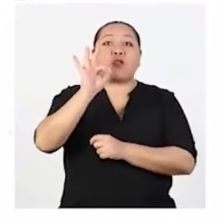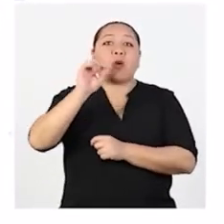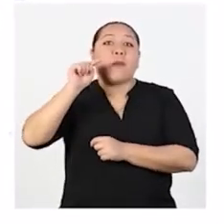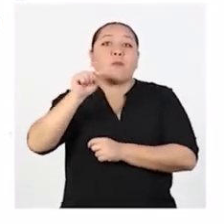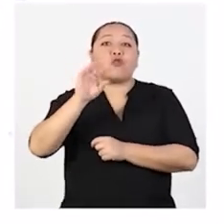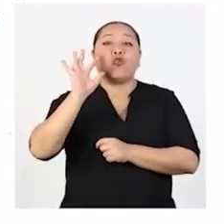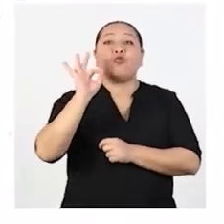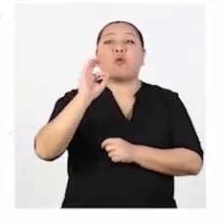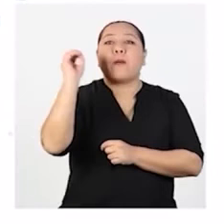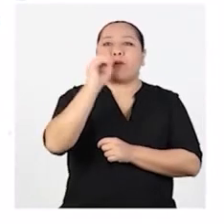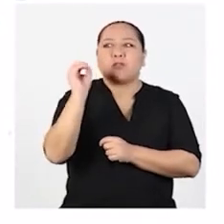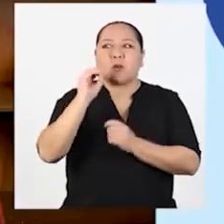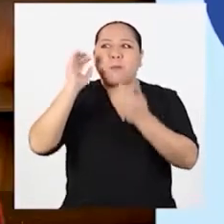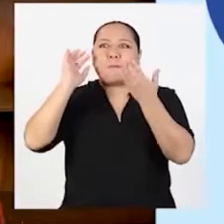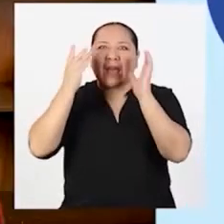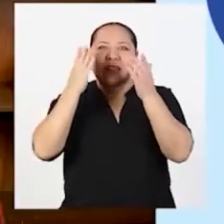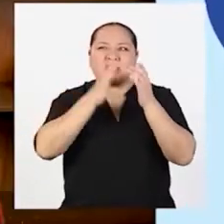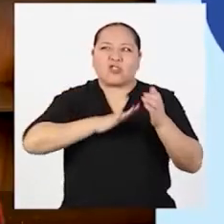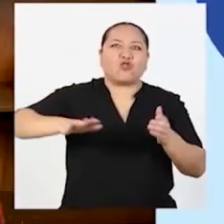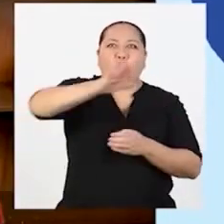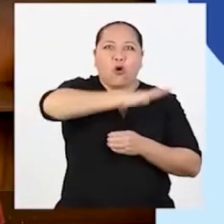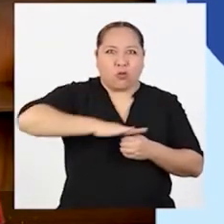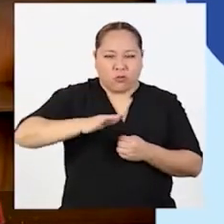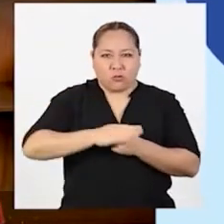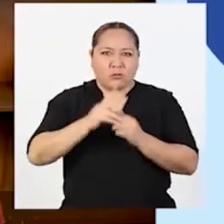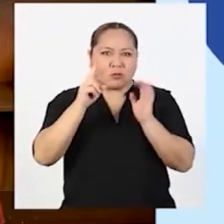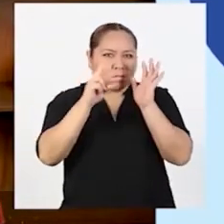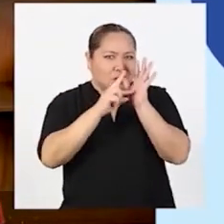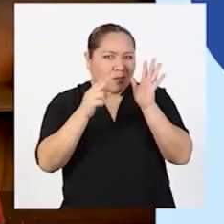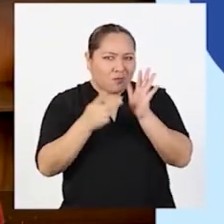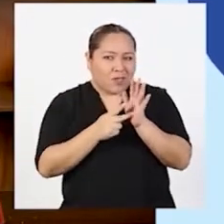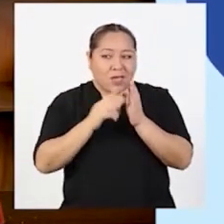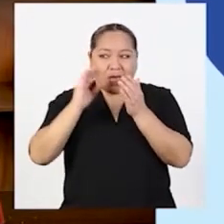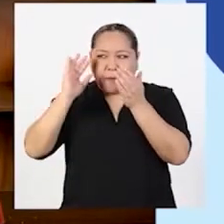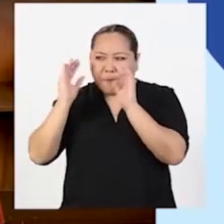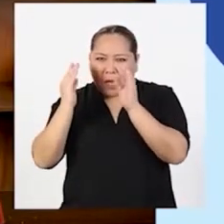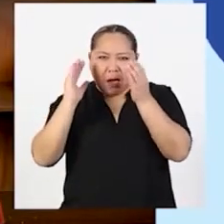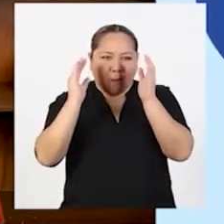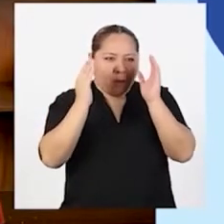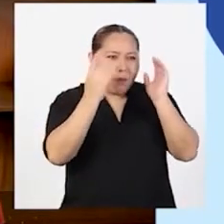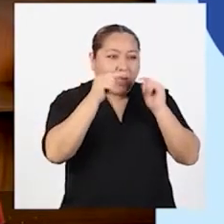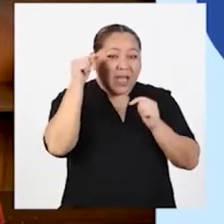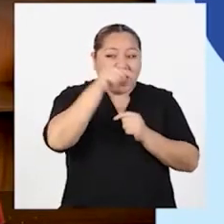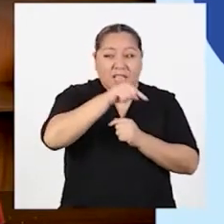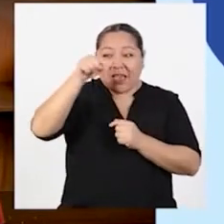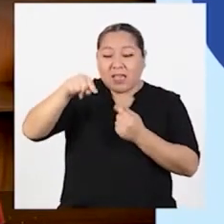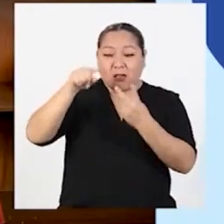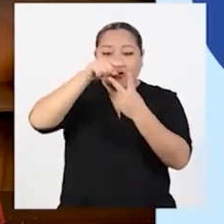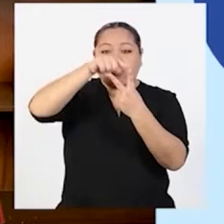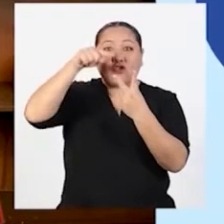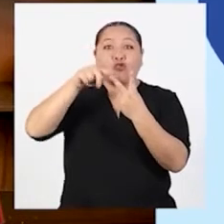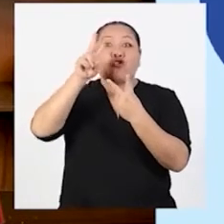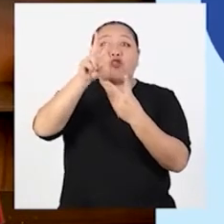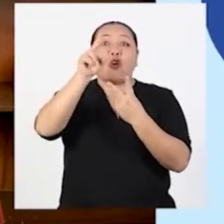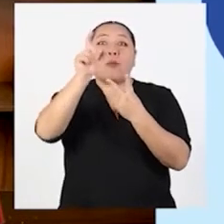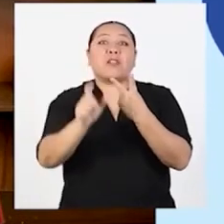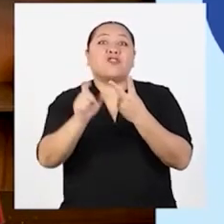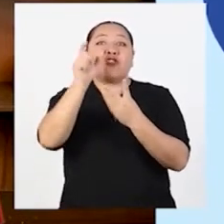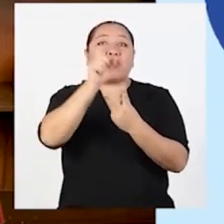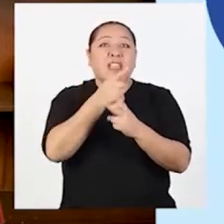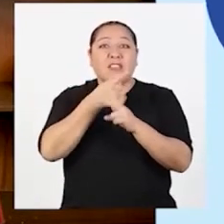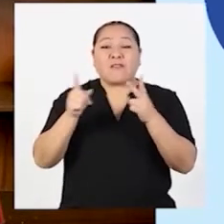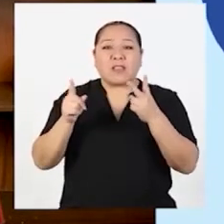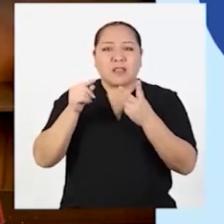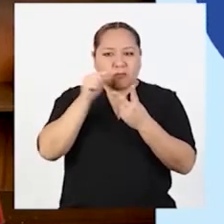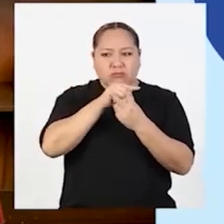99,9% semejantes a los demás. Eso significa que la comparación entre el genoma de dos personas distintas arroja dicho valor